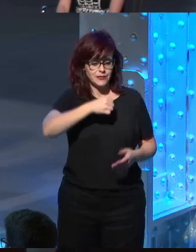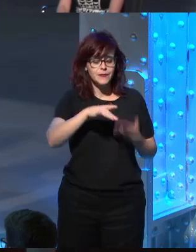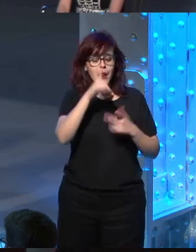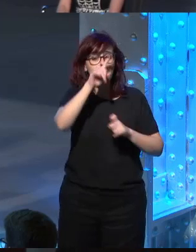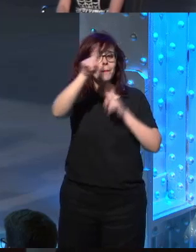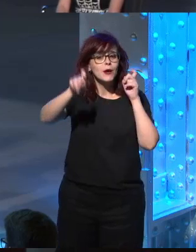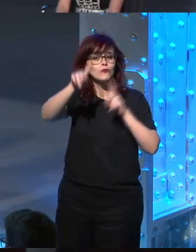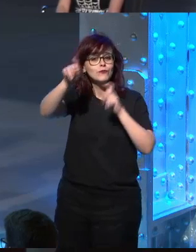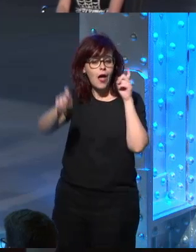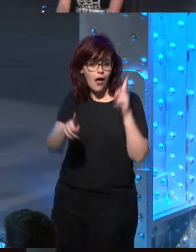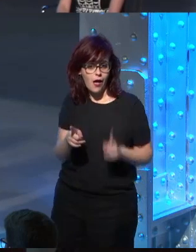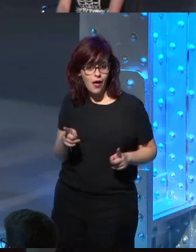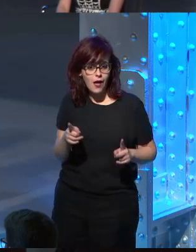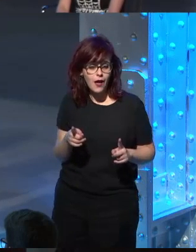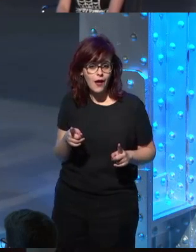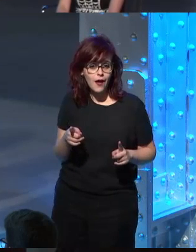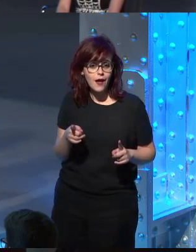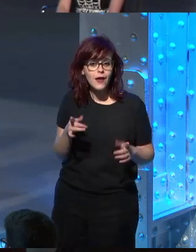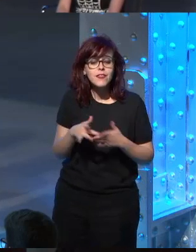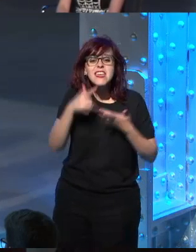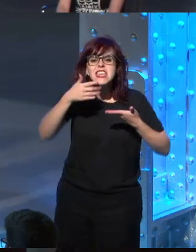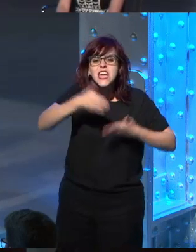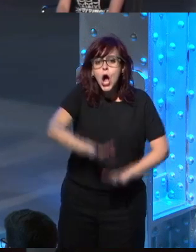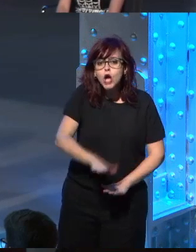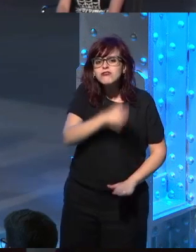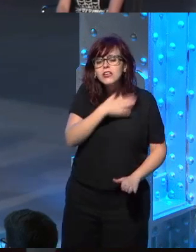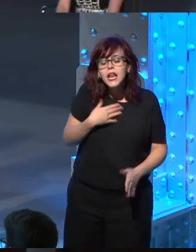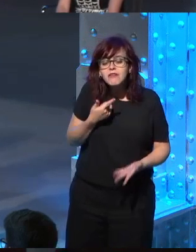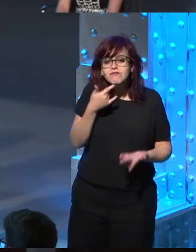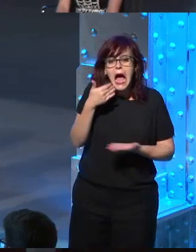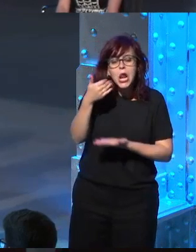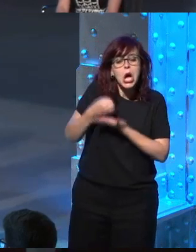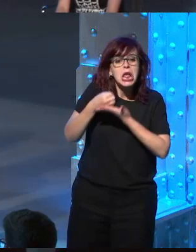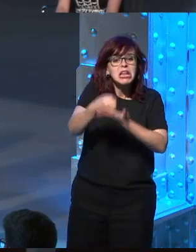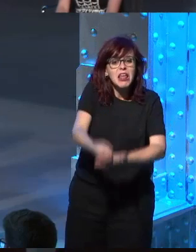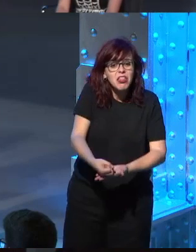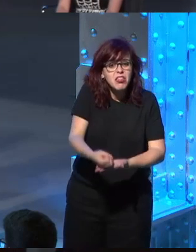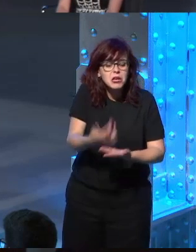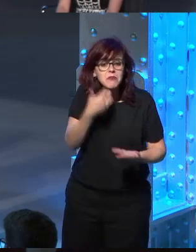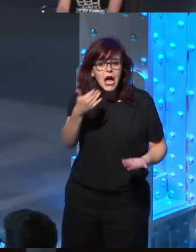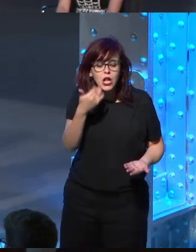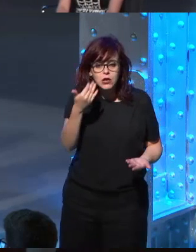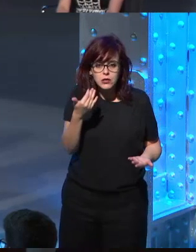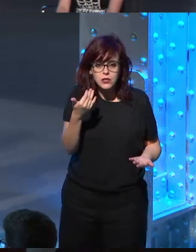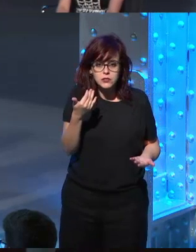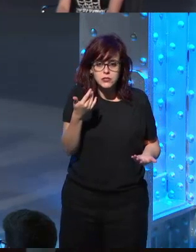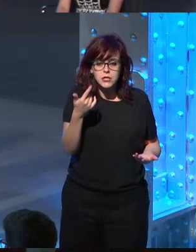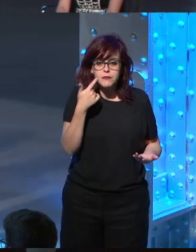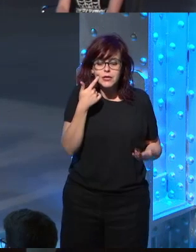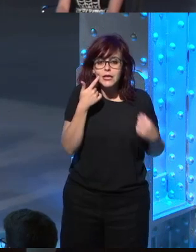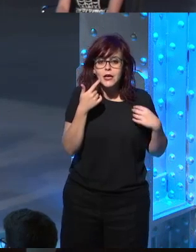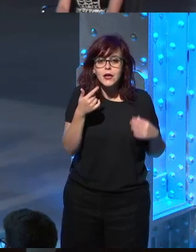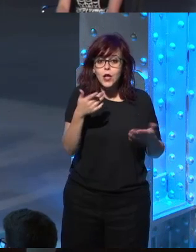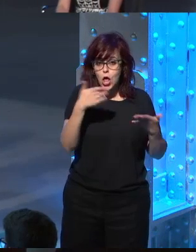muchos años, qué quería dejar él a sus hijos. Os digo lo que... No juzguéis. O sea, le preguntó cuando